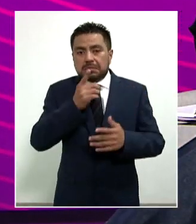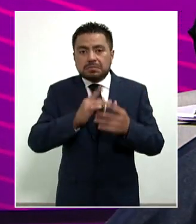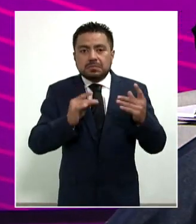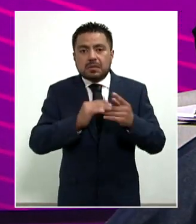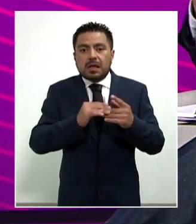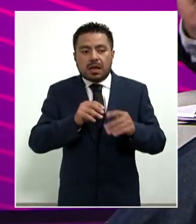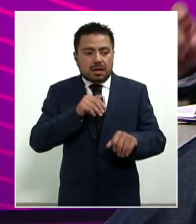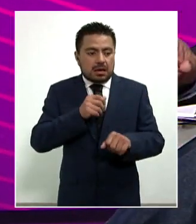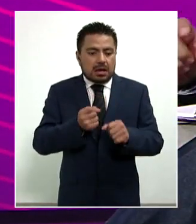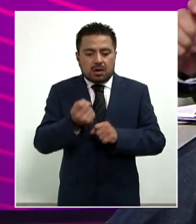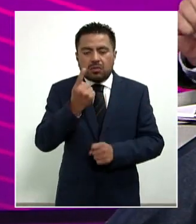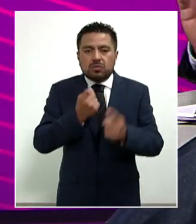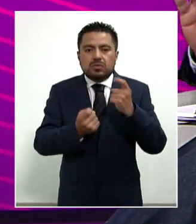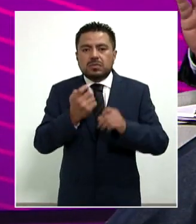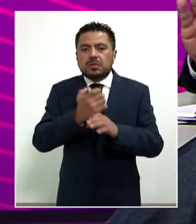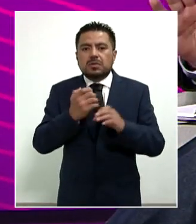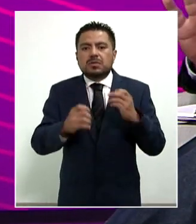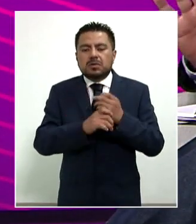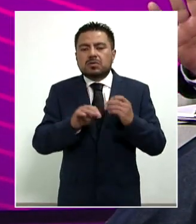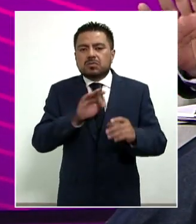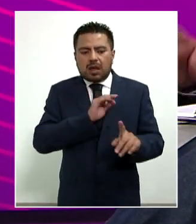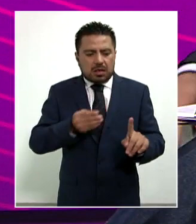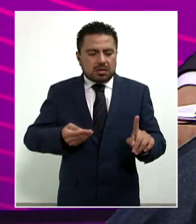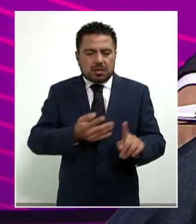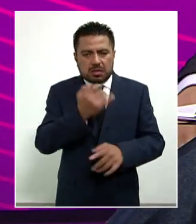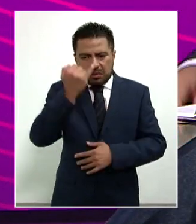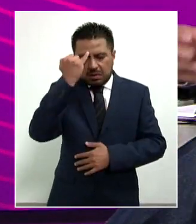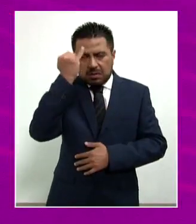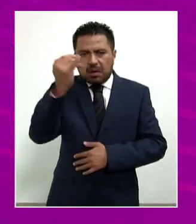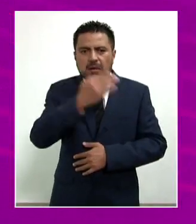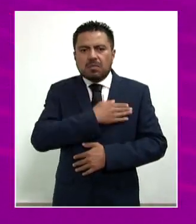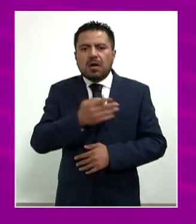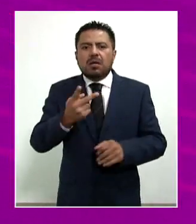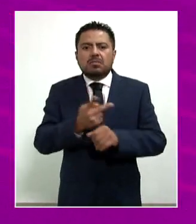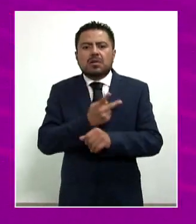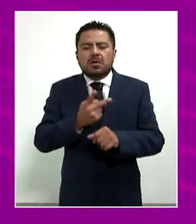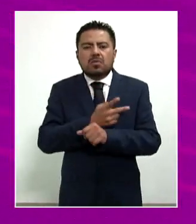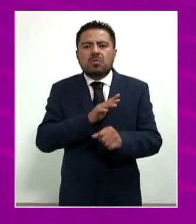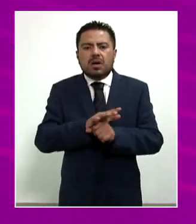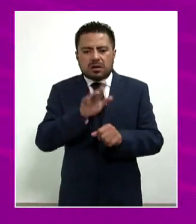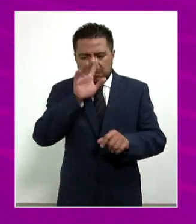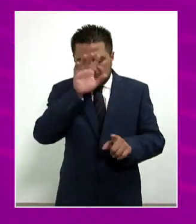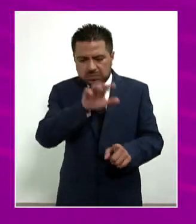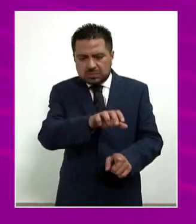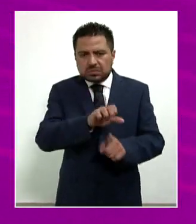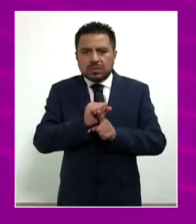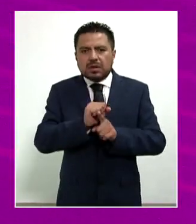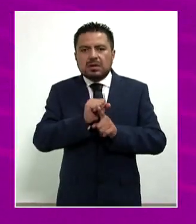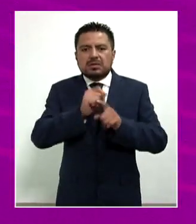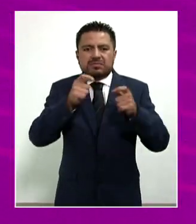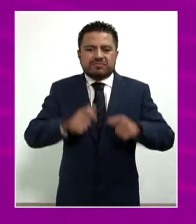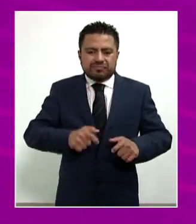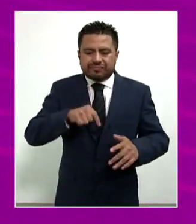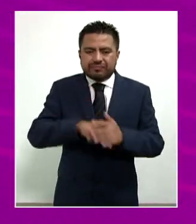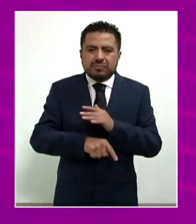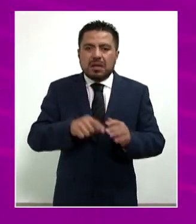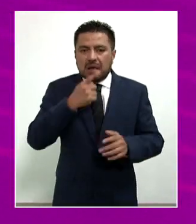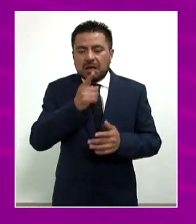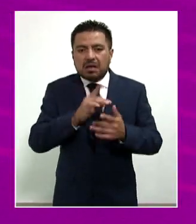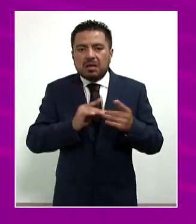algunos indicadores que nos pueden dar muy buena idea de qué está pasando. Uno de ellos es la concentración de la riqueza. Es